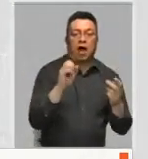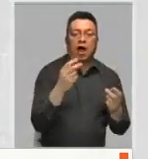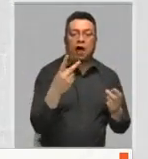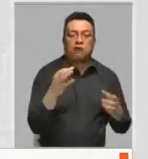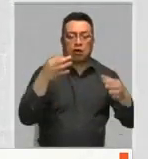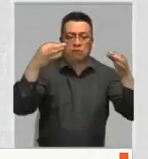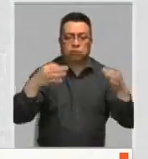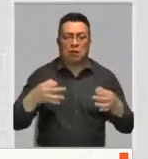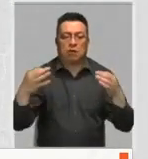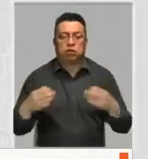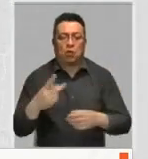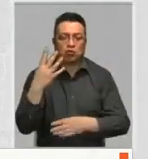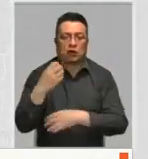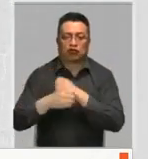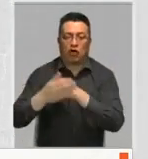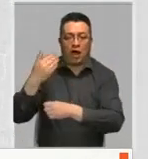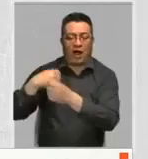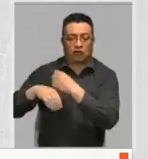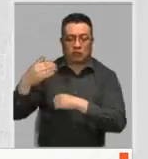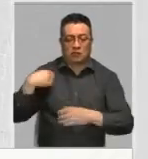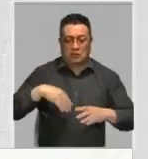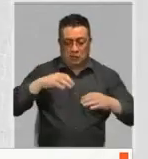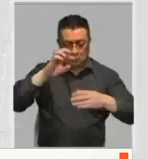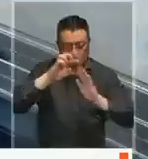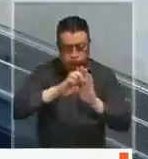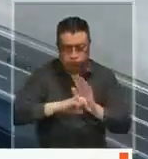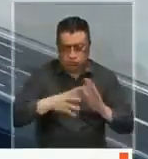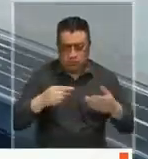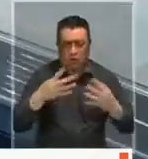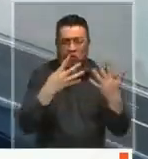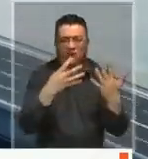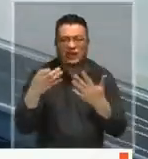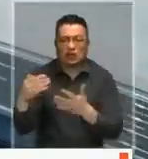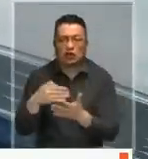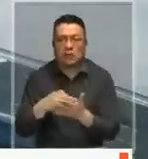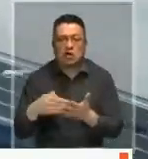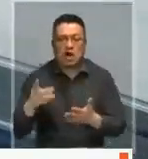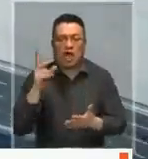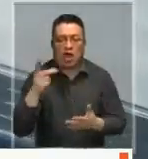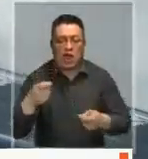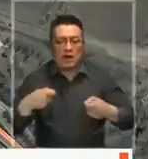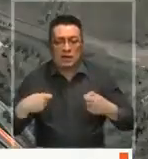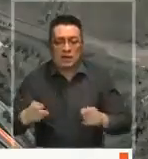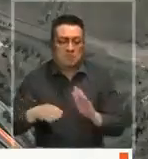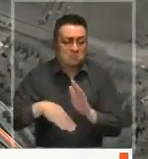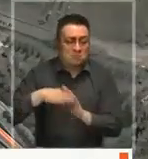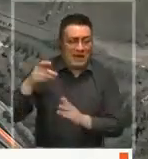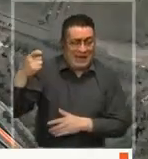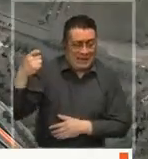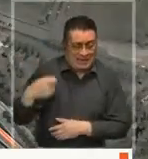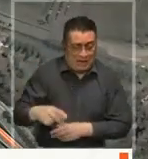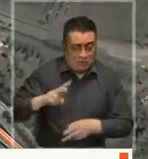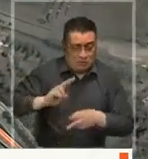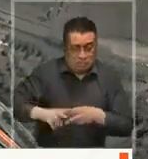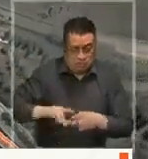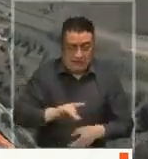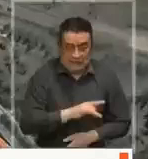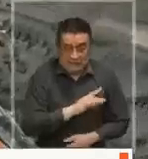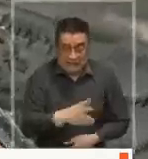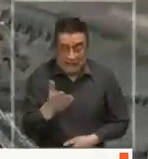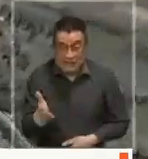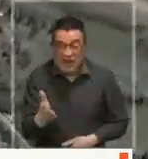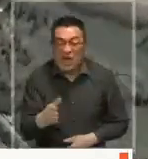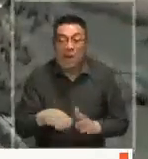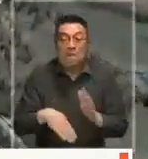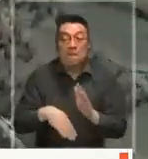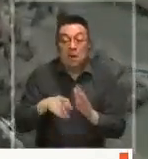hace 4 años, un proyecto de magnitud que costó 900 millones de dólares, uno de los más caros que se ha hecho en Chile y con